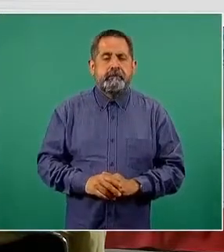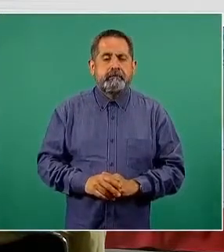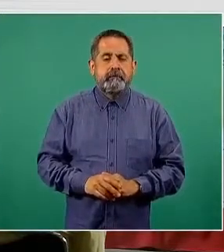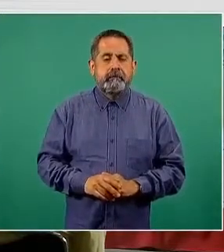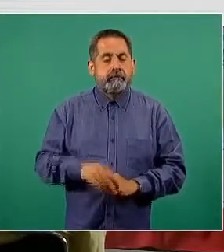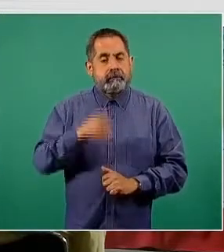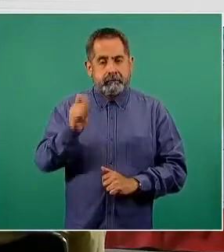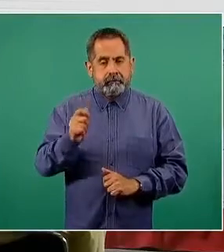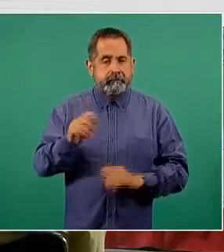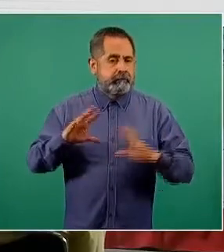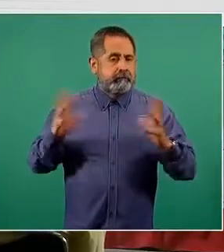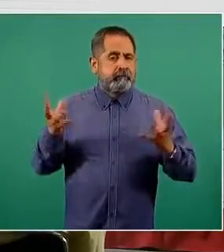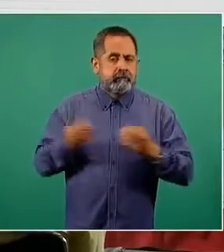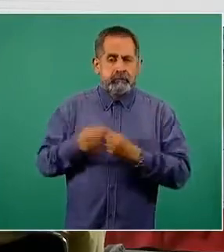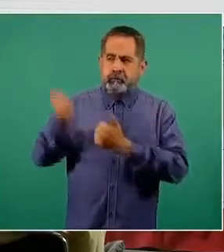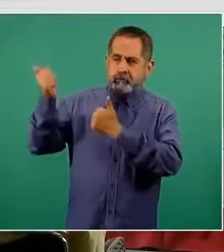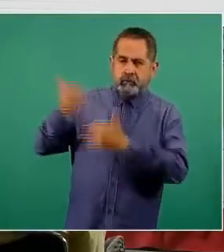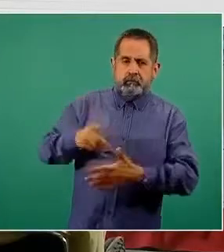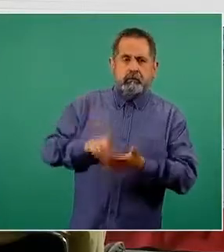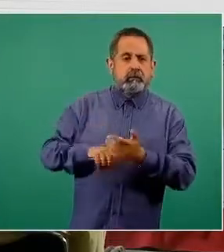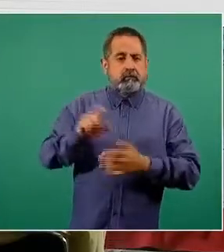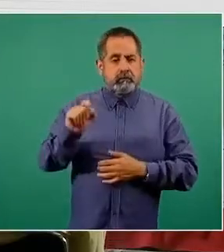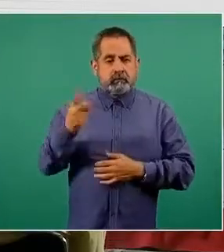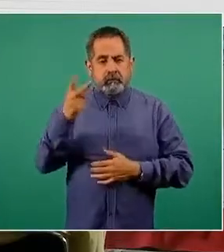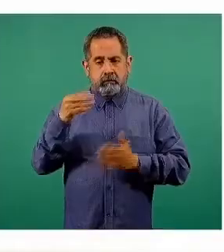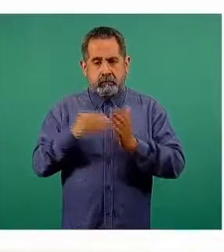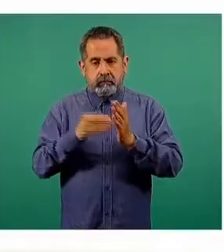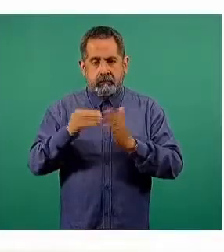Y el resumen de lo ya recibido,